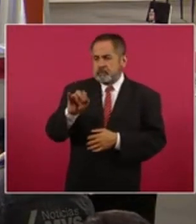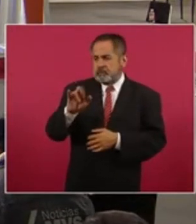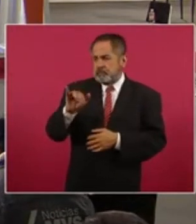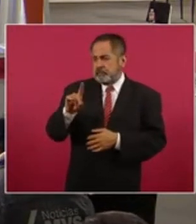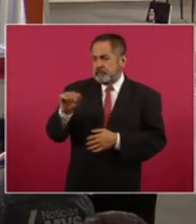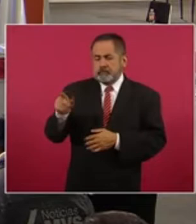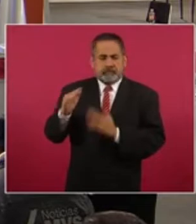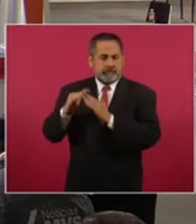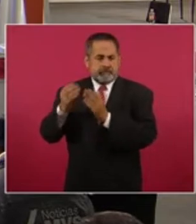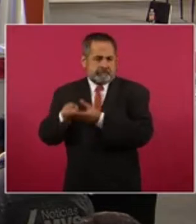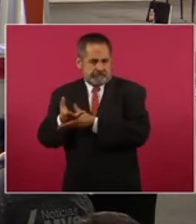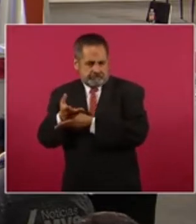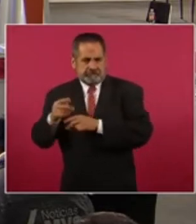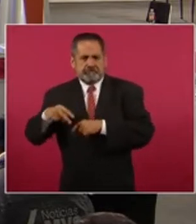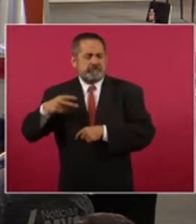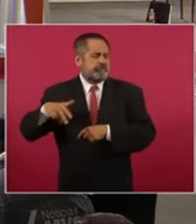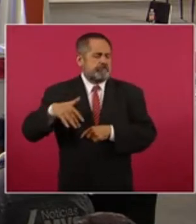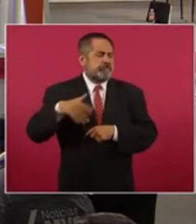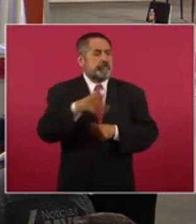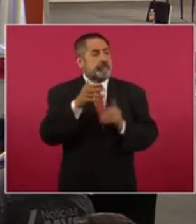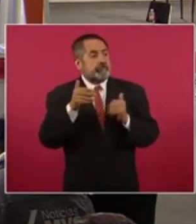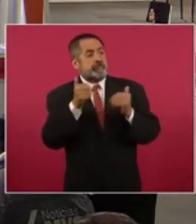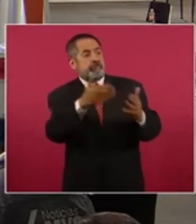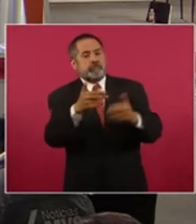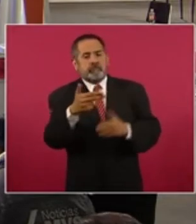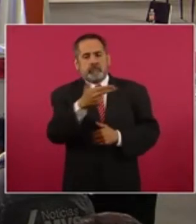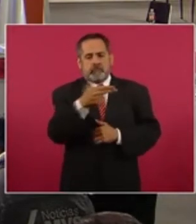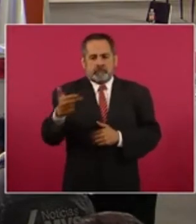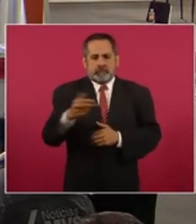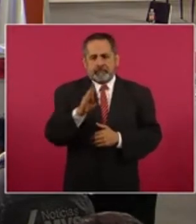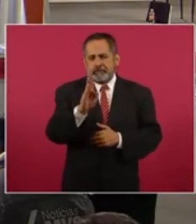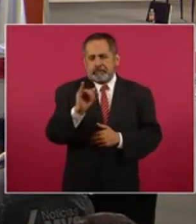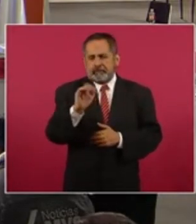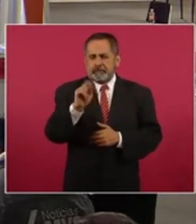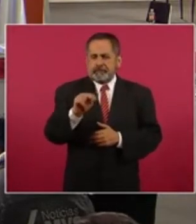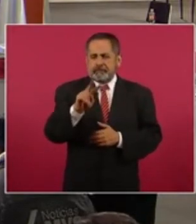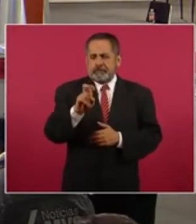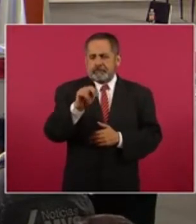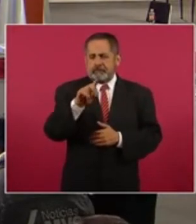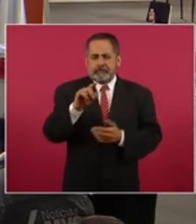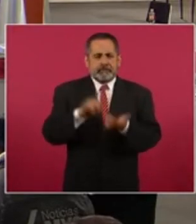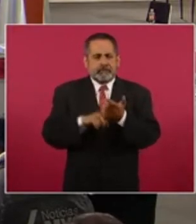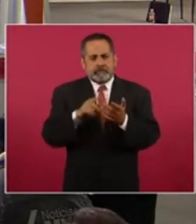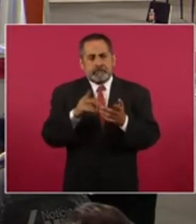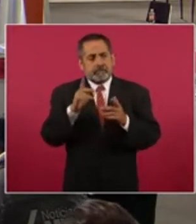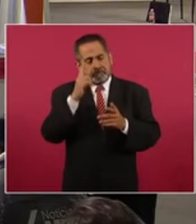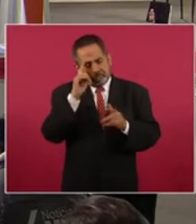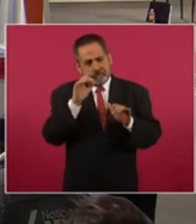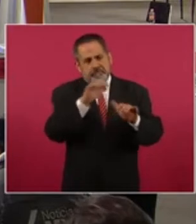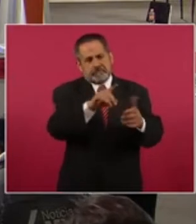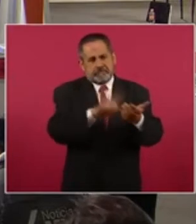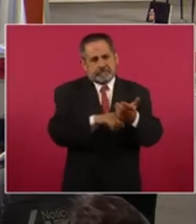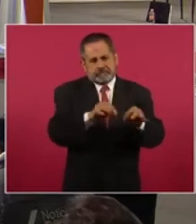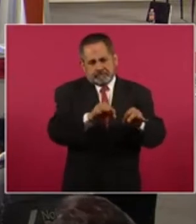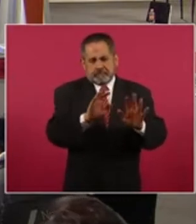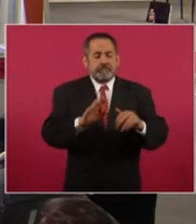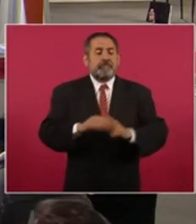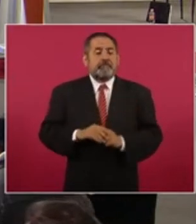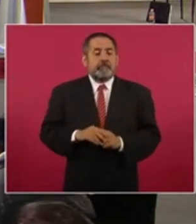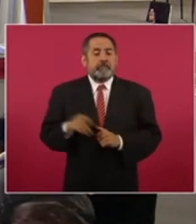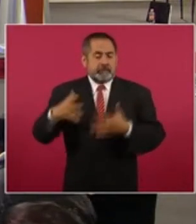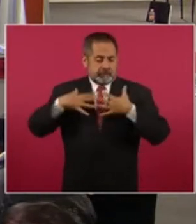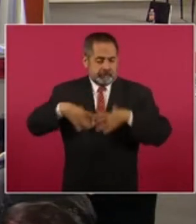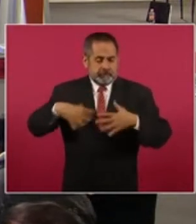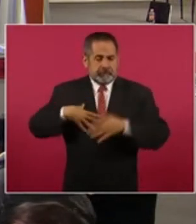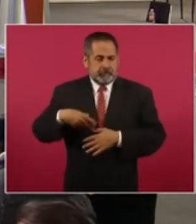domicilio, se traslada al Hotel Bienvenido. Ella, como pueden apreciar, lleva una blusa de